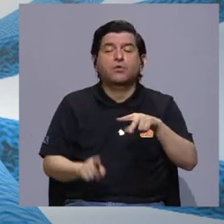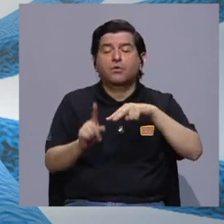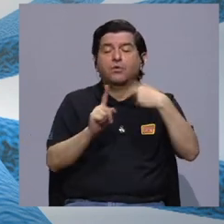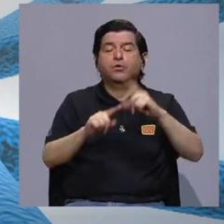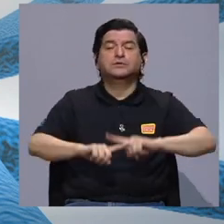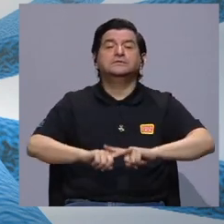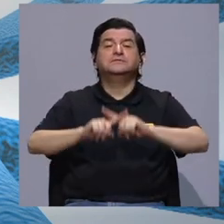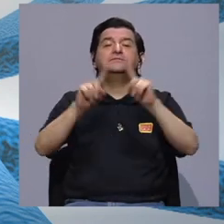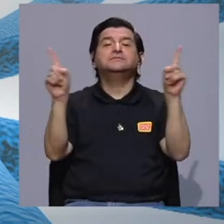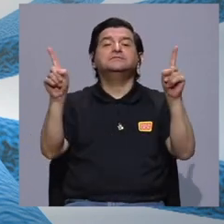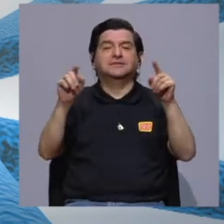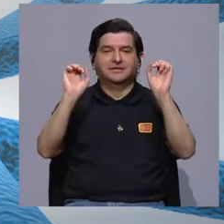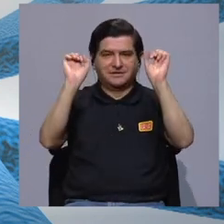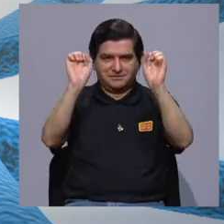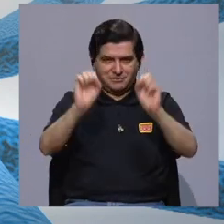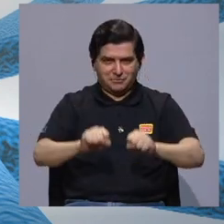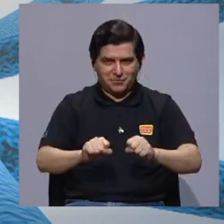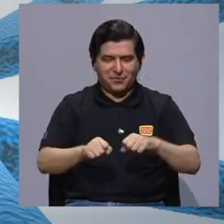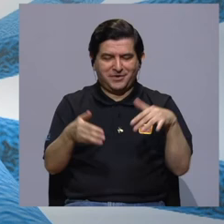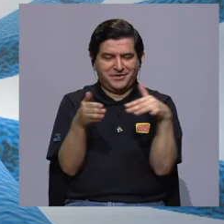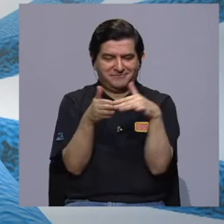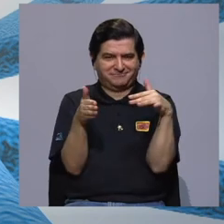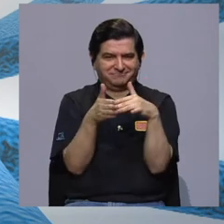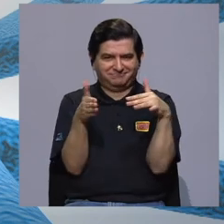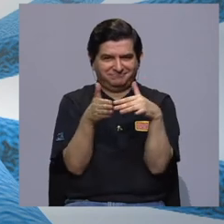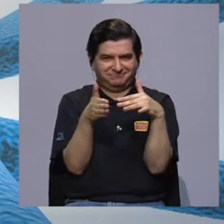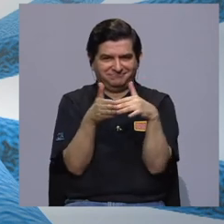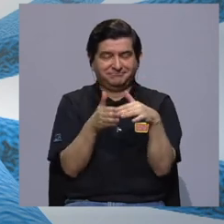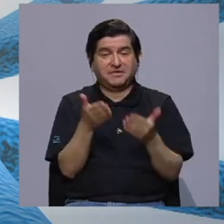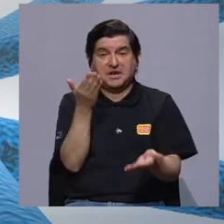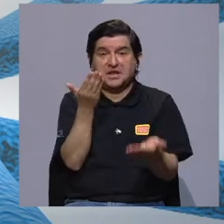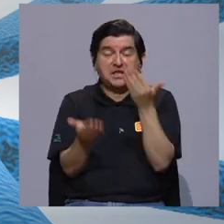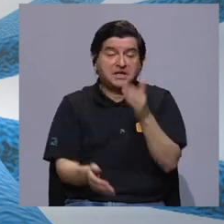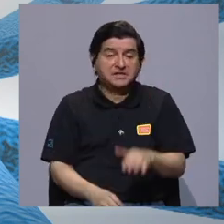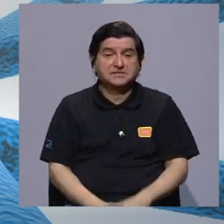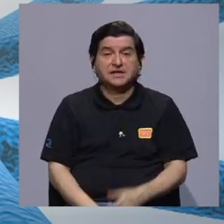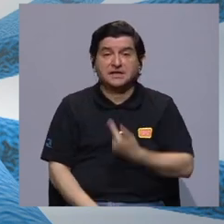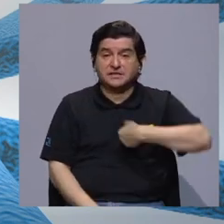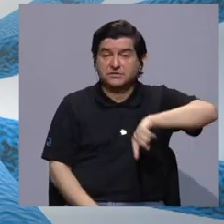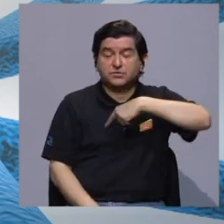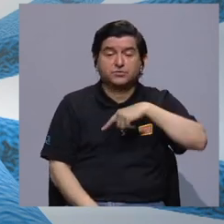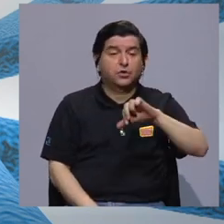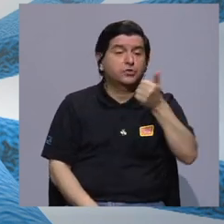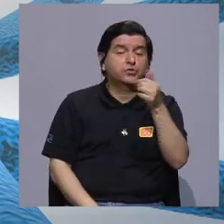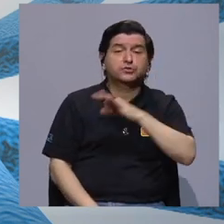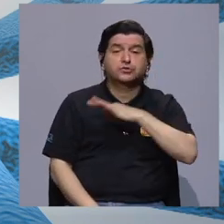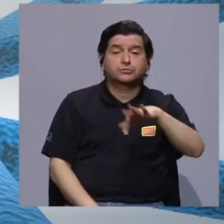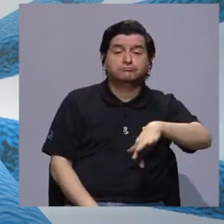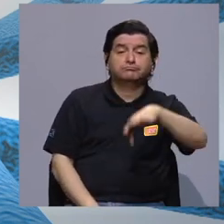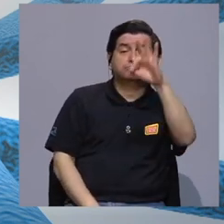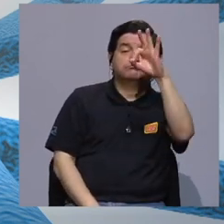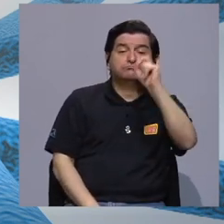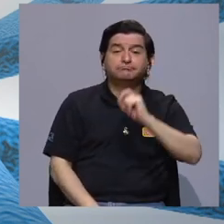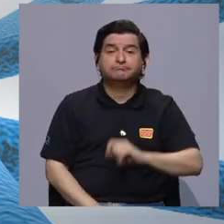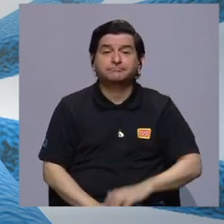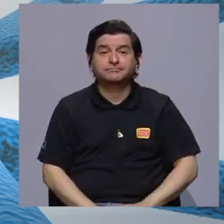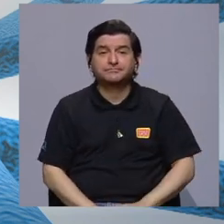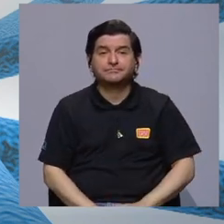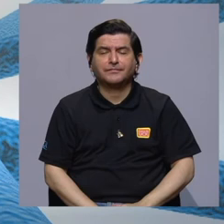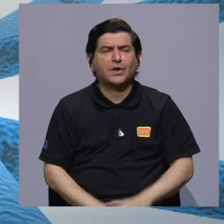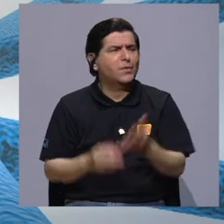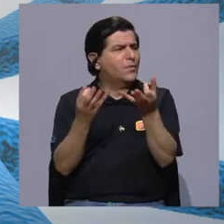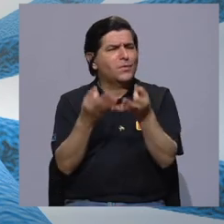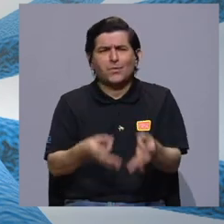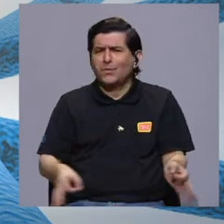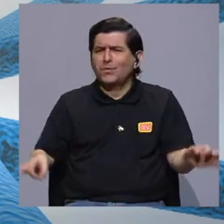otra arista completamente diferente, pues, sí, la estudie, y tal vez obtengamos otro beneficio más.